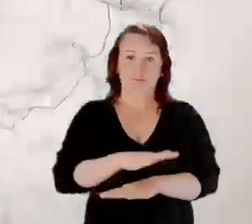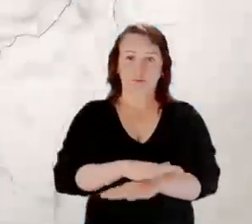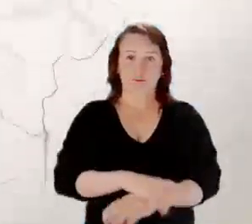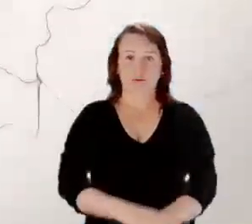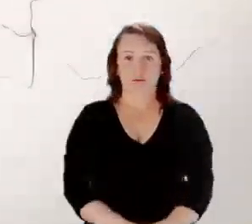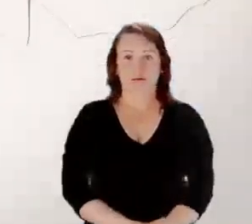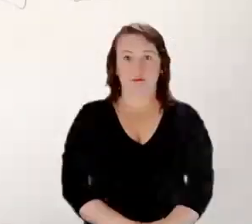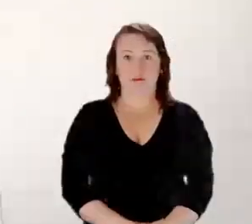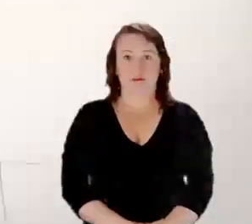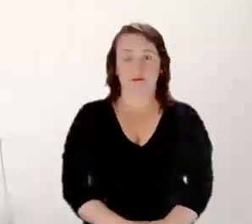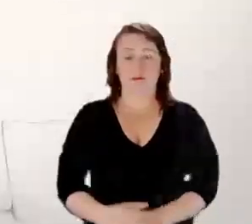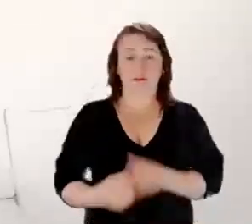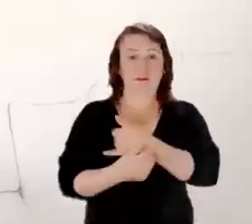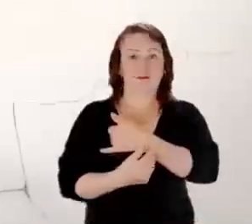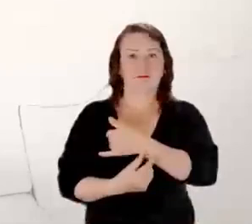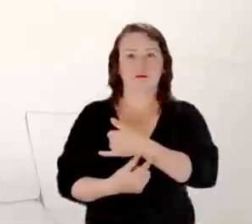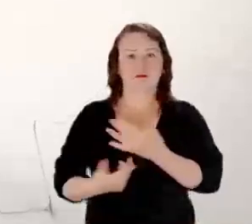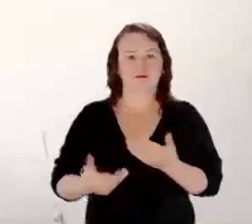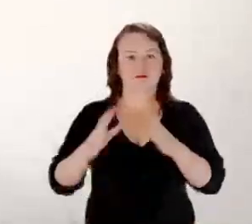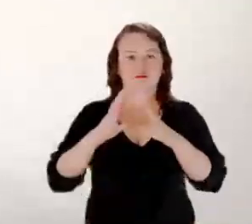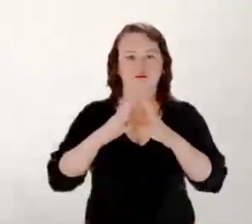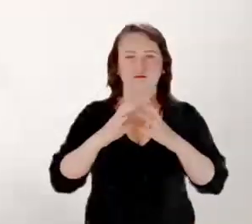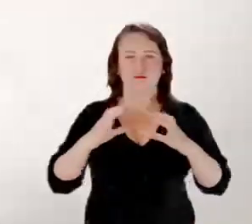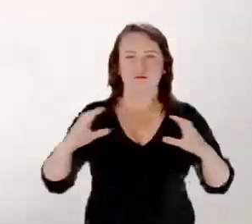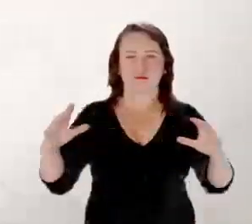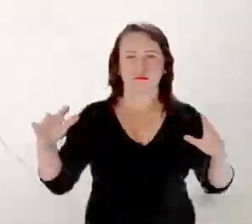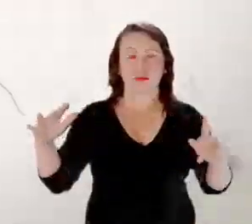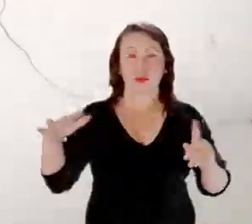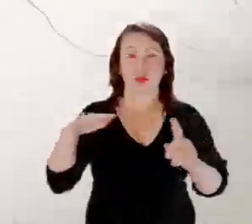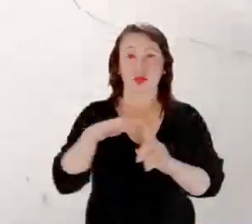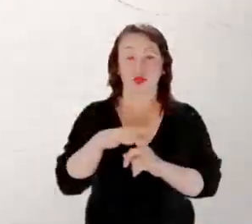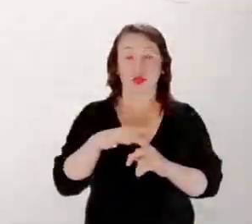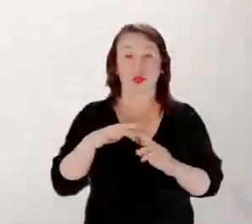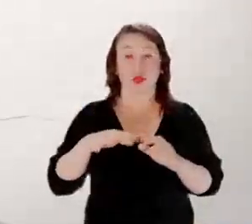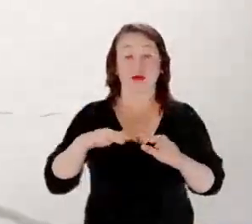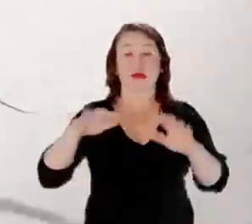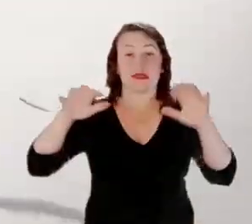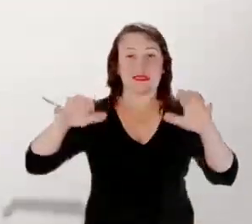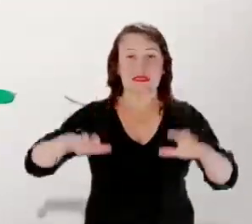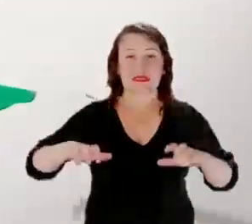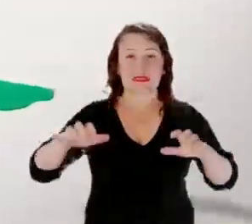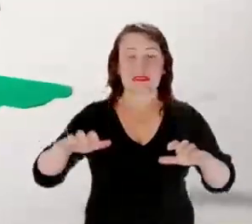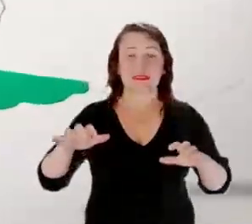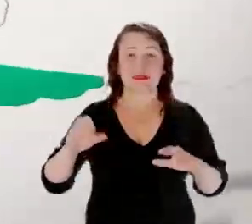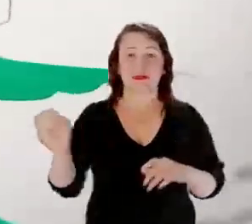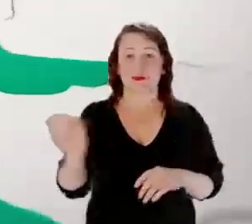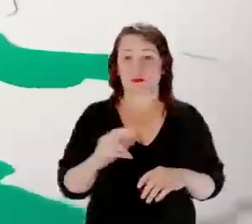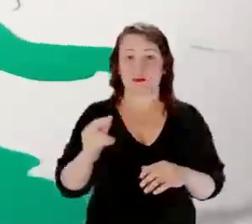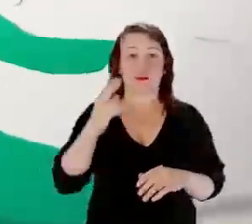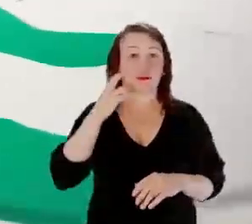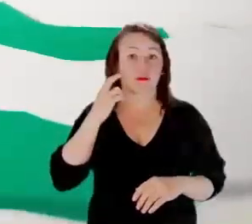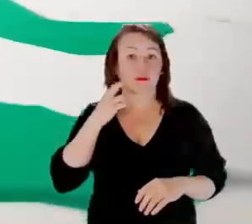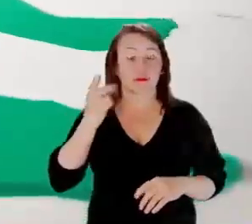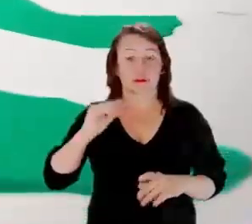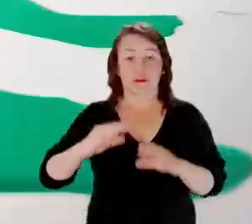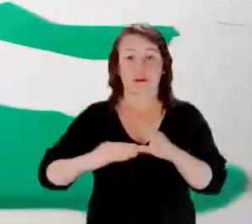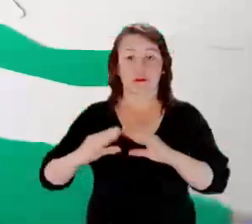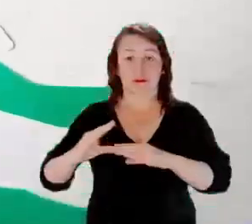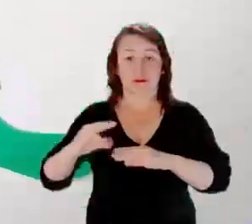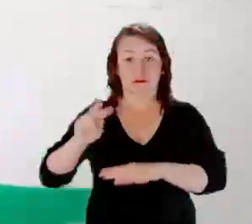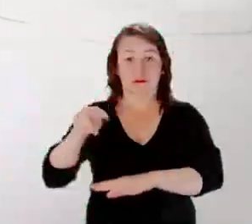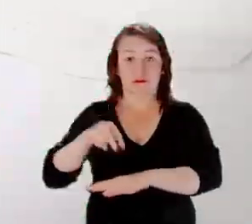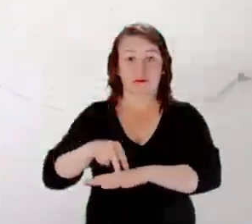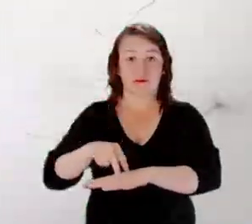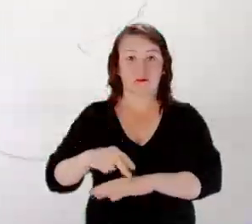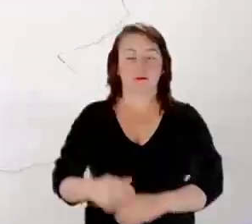En el Pacífico, las nubes irán ampliando su influencia y podrían activar lluvias en el oriente de Chocó y sectores de Cauca y